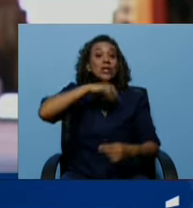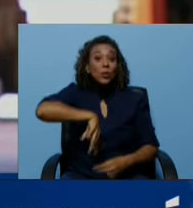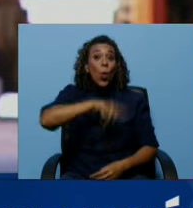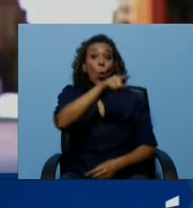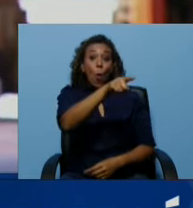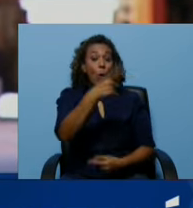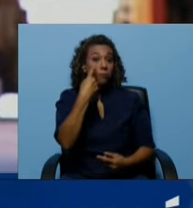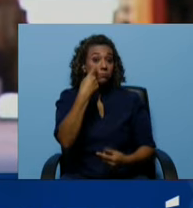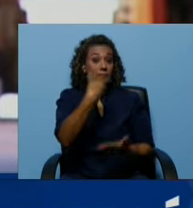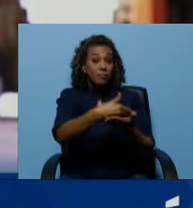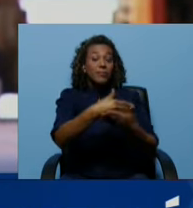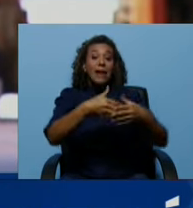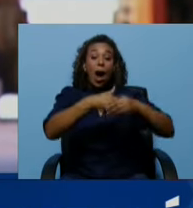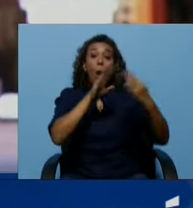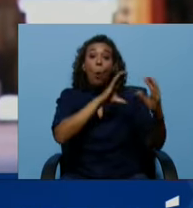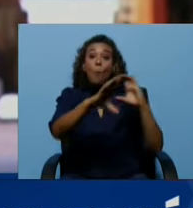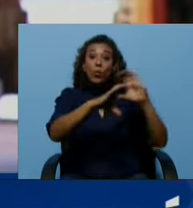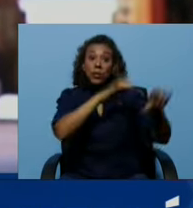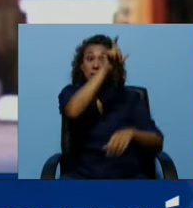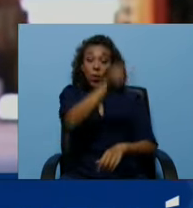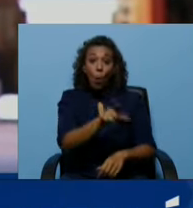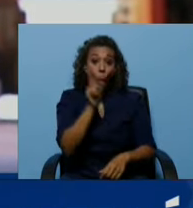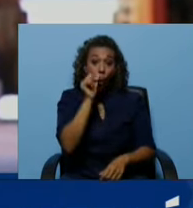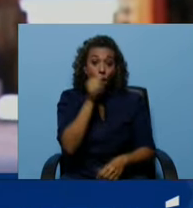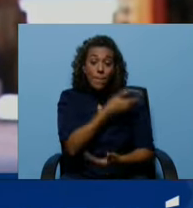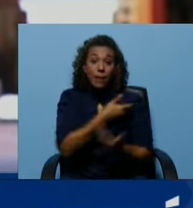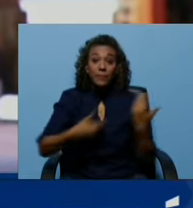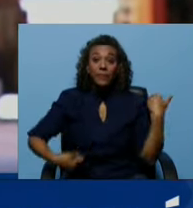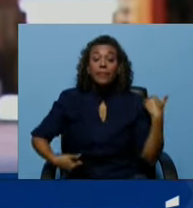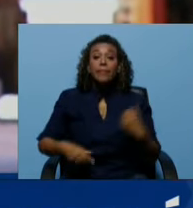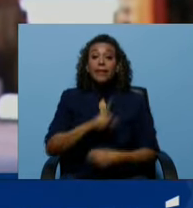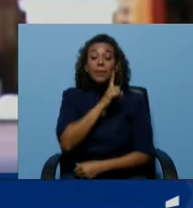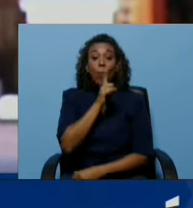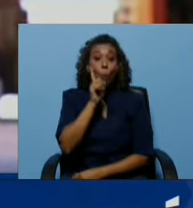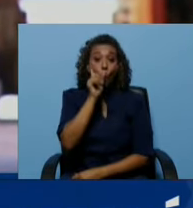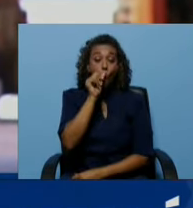de vista, trato y comunicación al señor